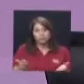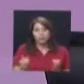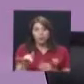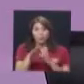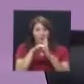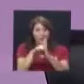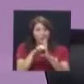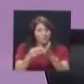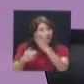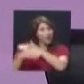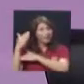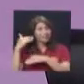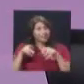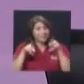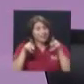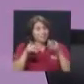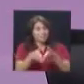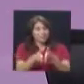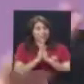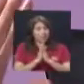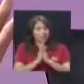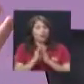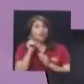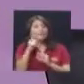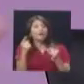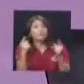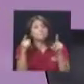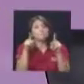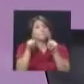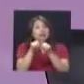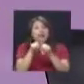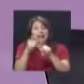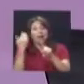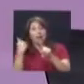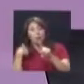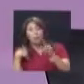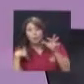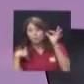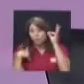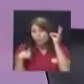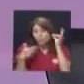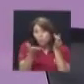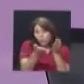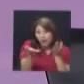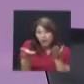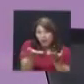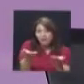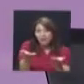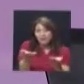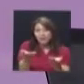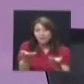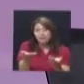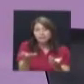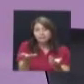que eran heterosexuales en apariencia de por lo menos este fueron